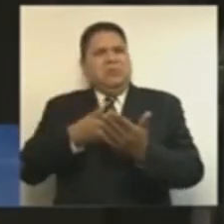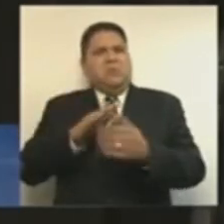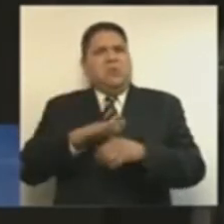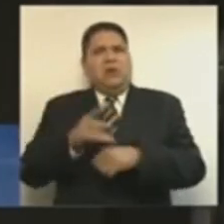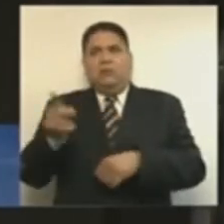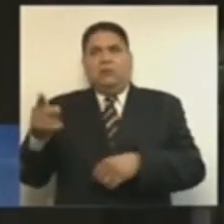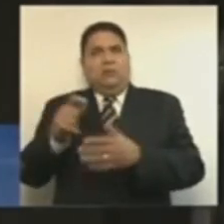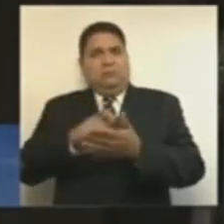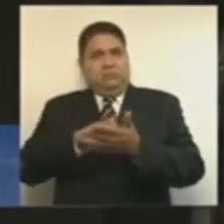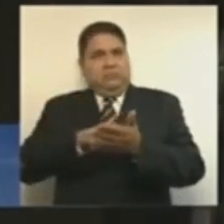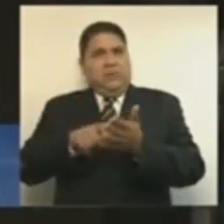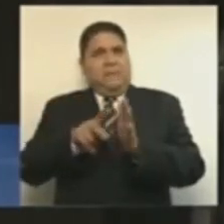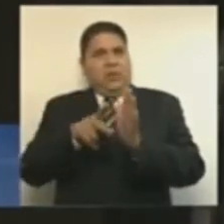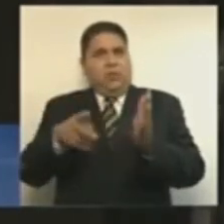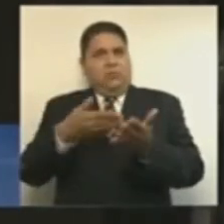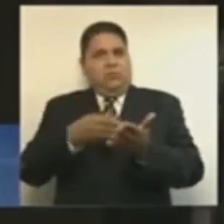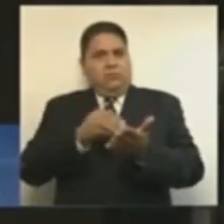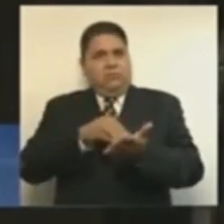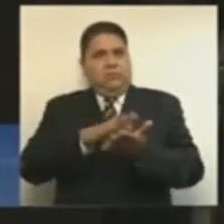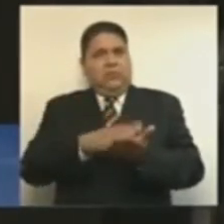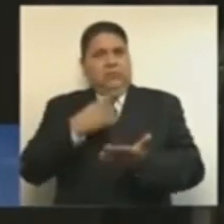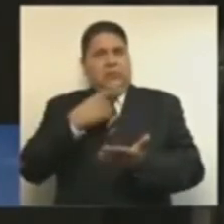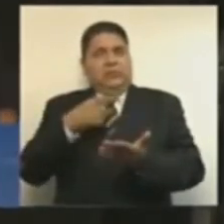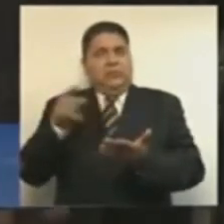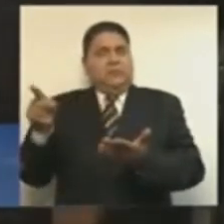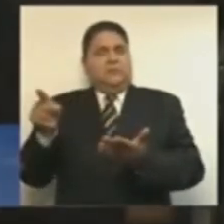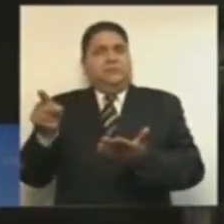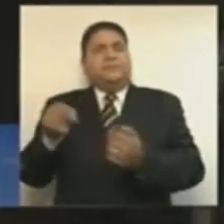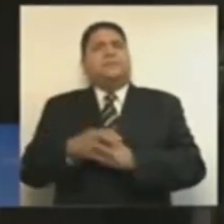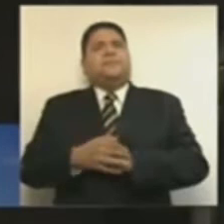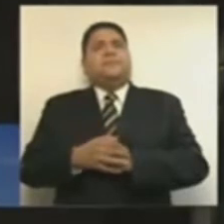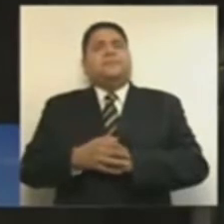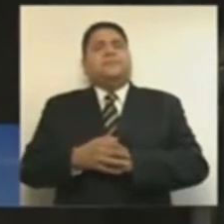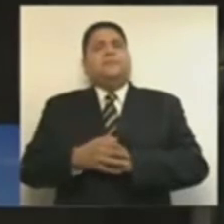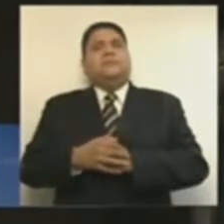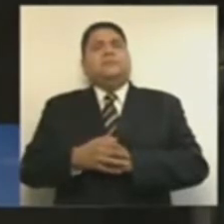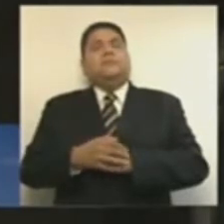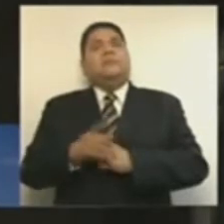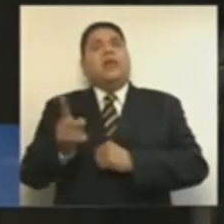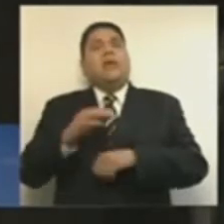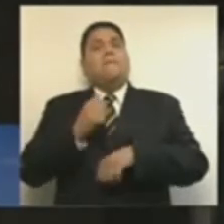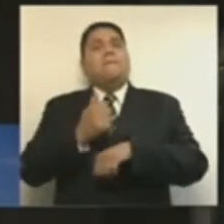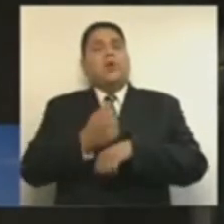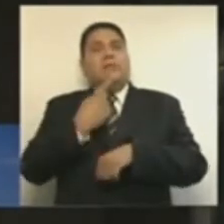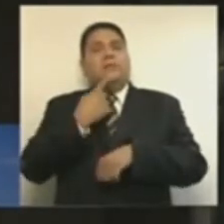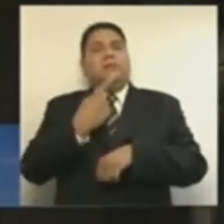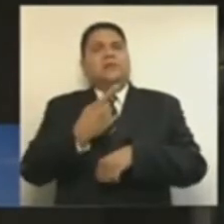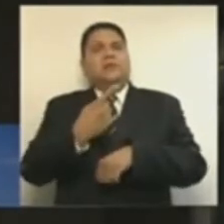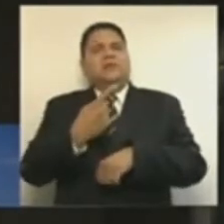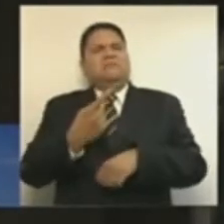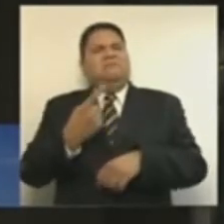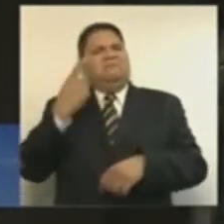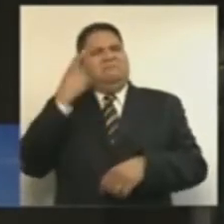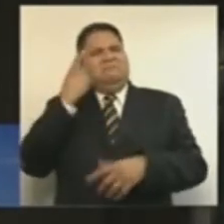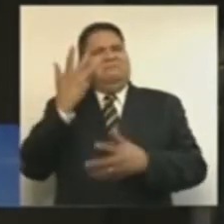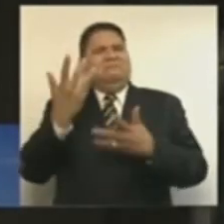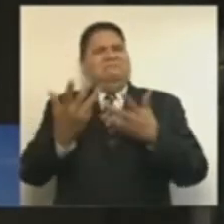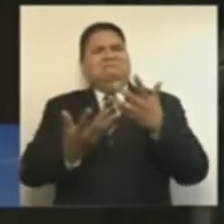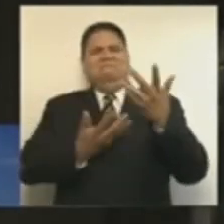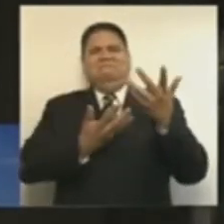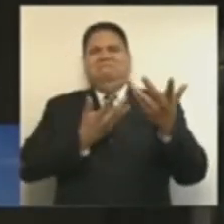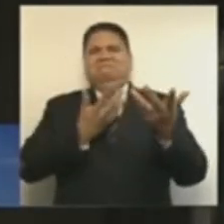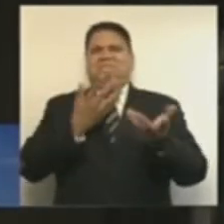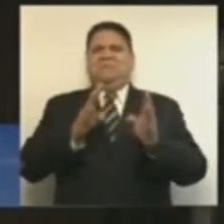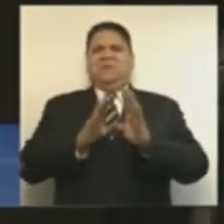periódico donde establece, pues, su verdadera incomprensión